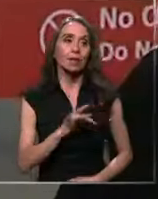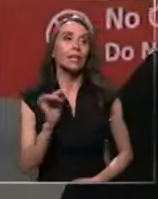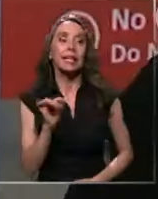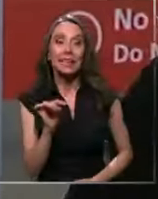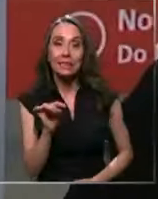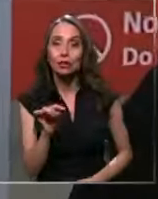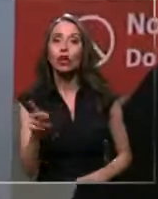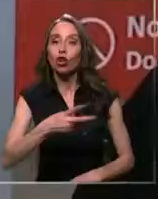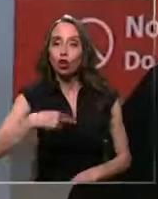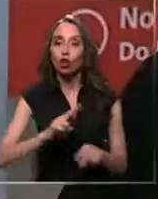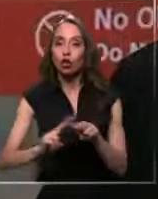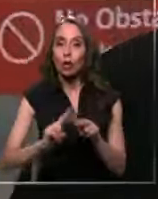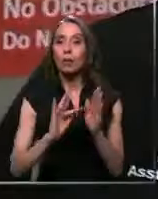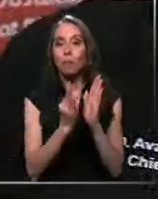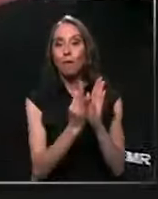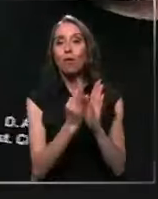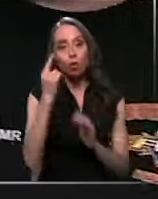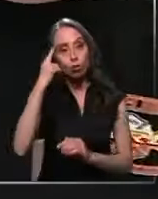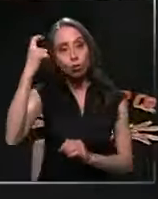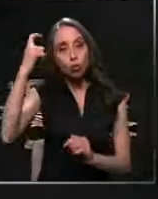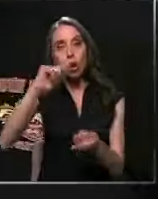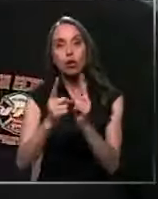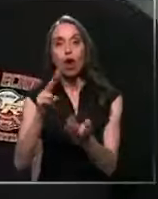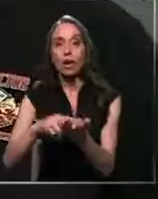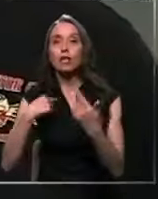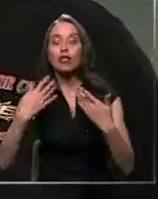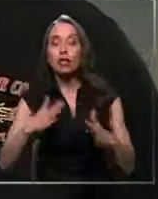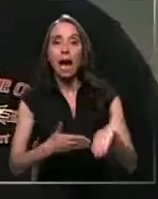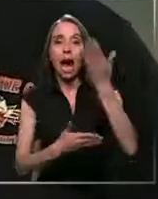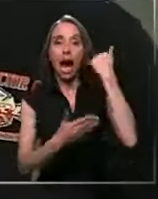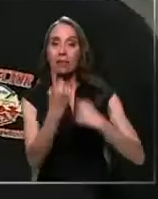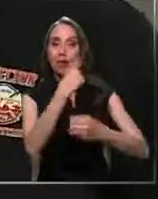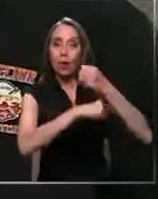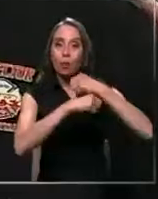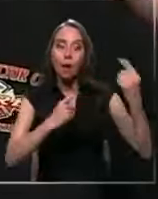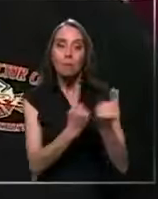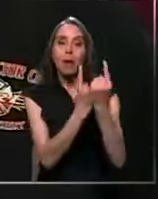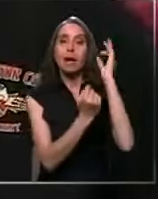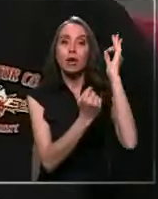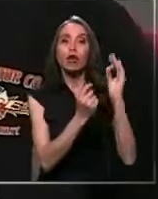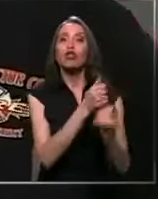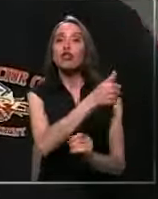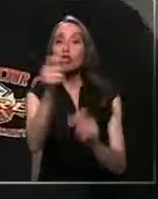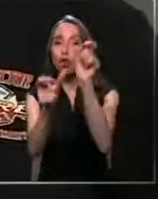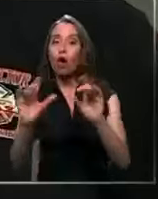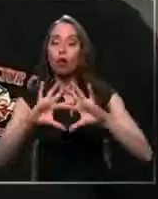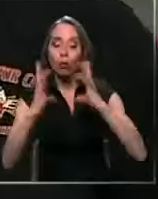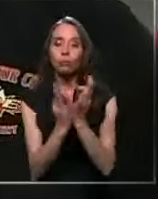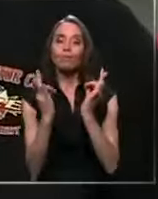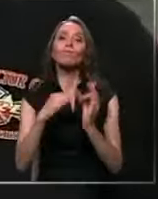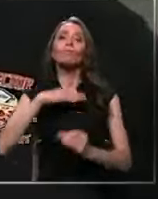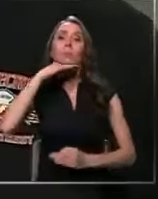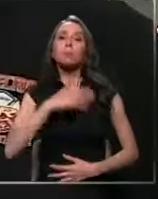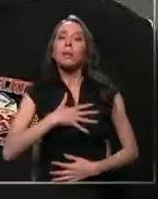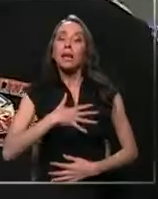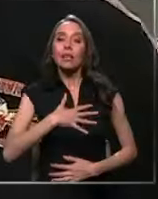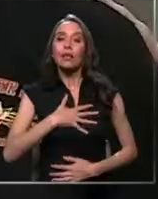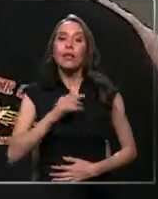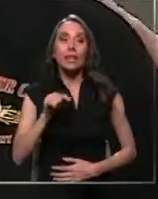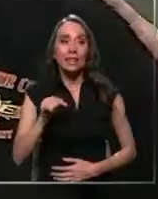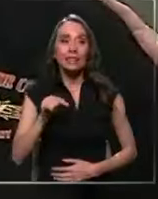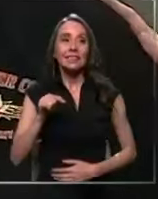Esto es lo que hacemos, es un sueño hecho realidad. Yo ya tuve mi reunión hace un año, todo el mundo merece estar pleno. Y este es el viaje de